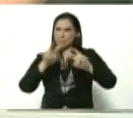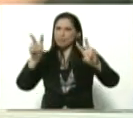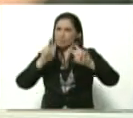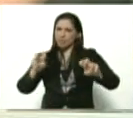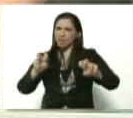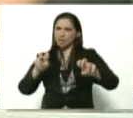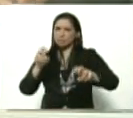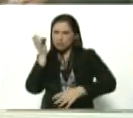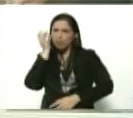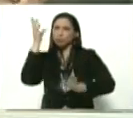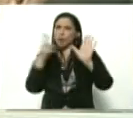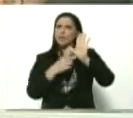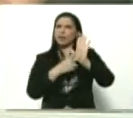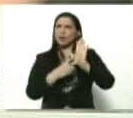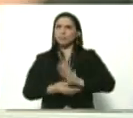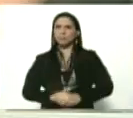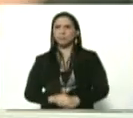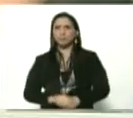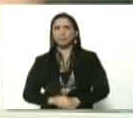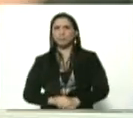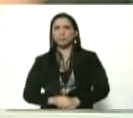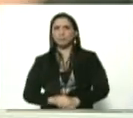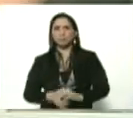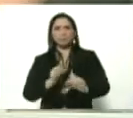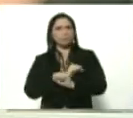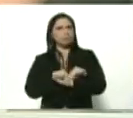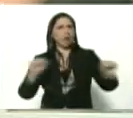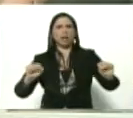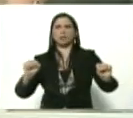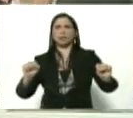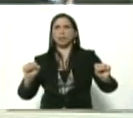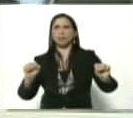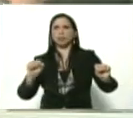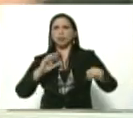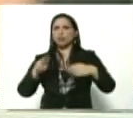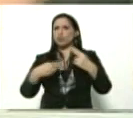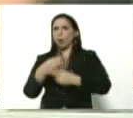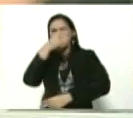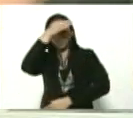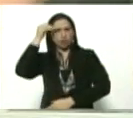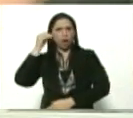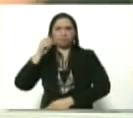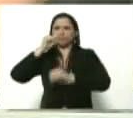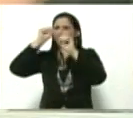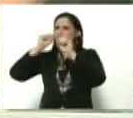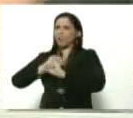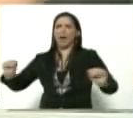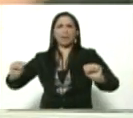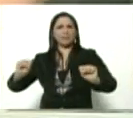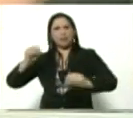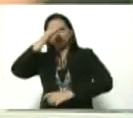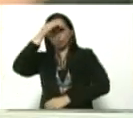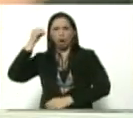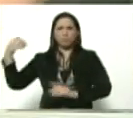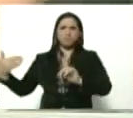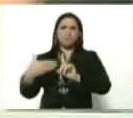que surja la verdad y basta, no more Trump, ya basta de Trump, de